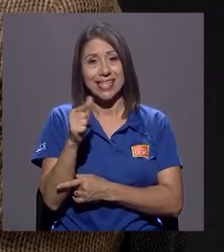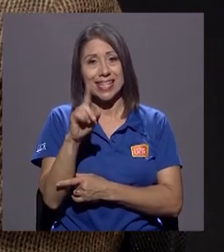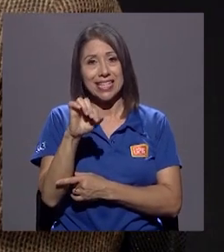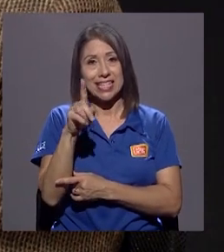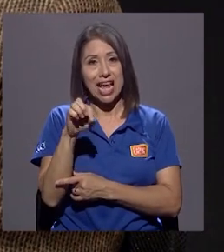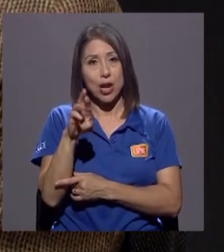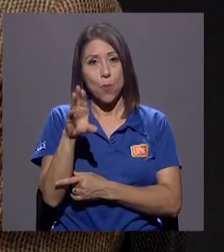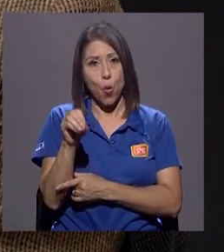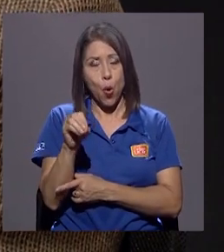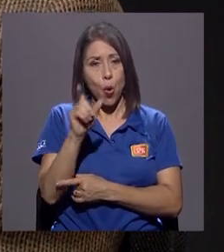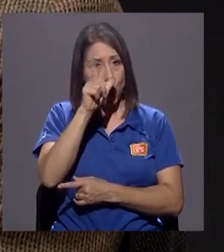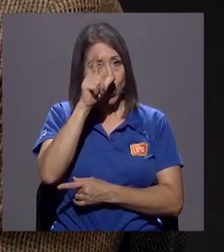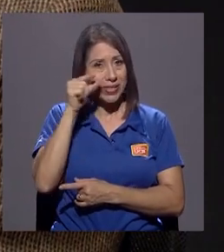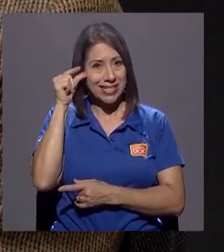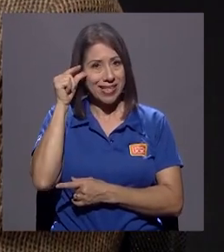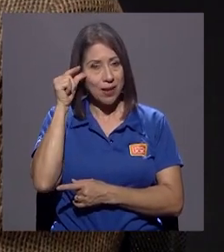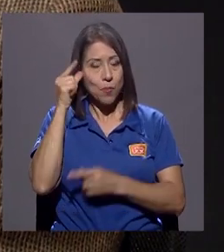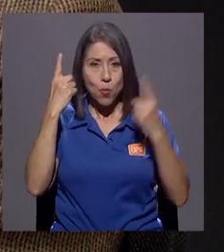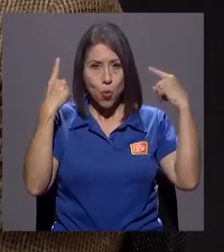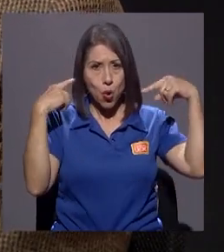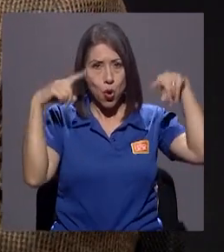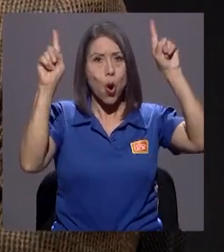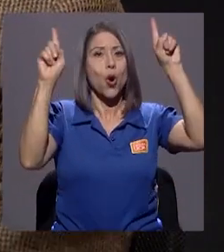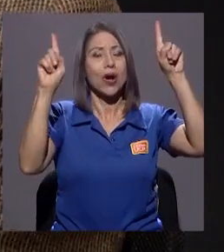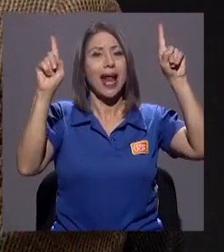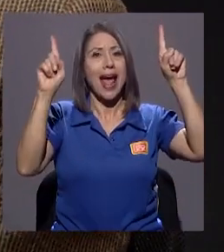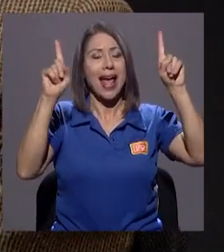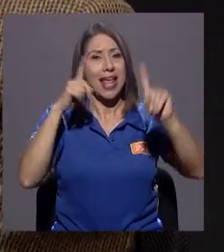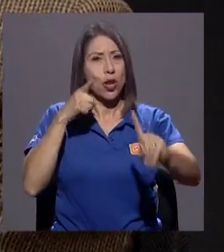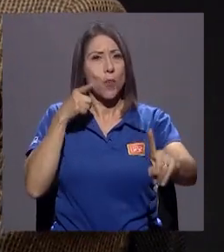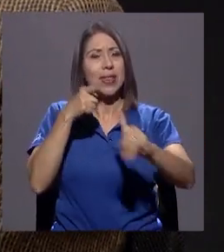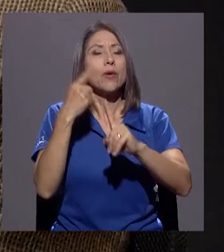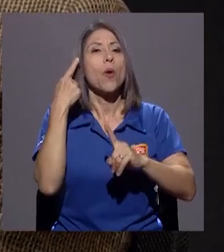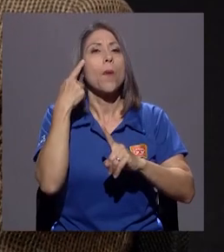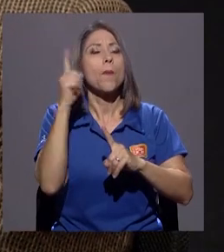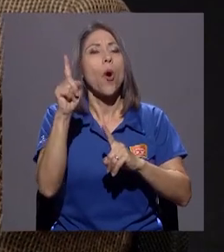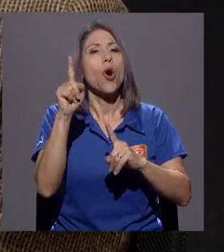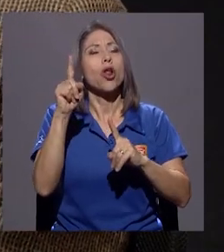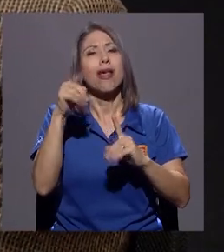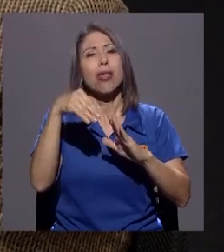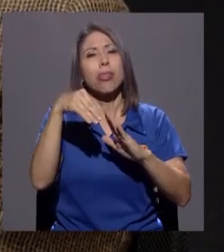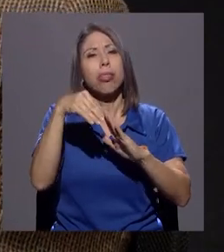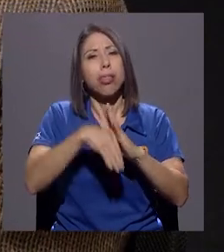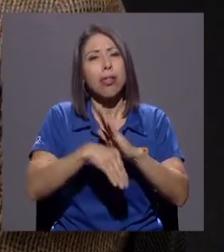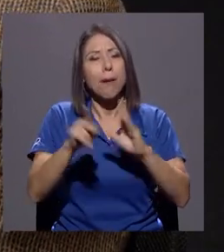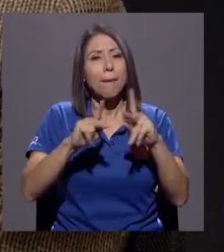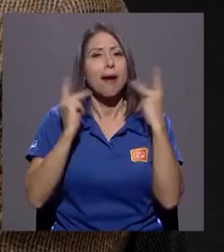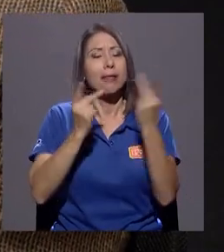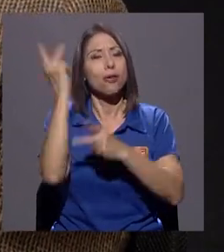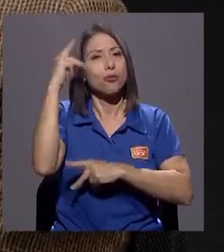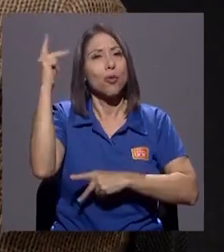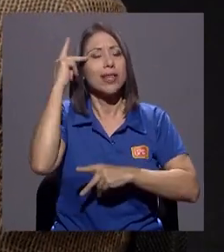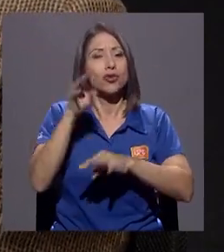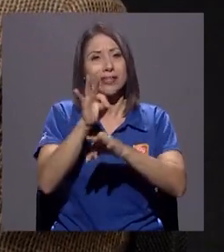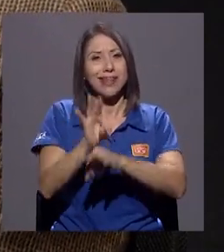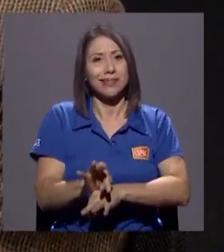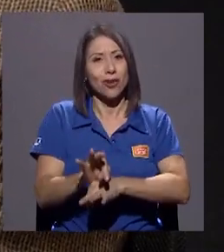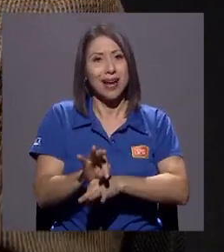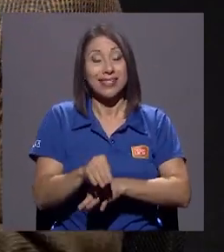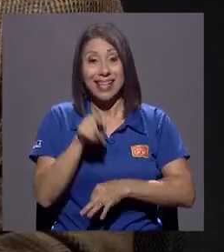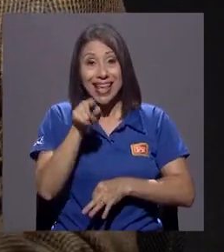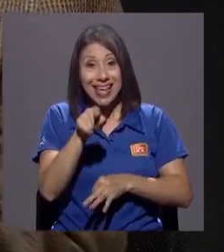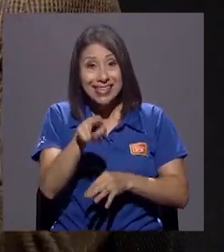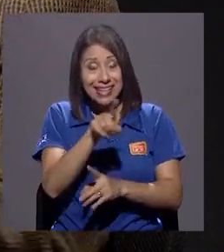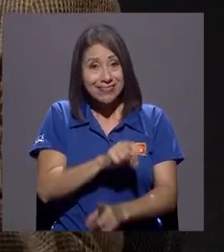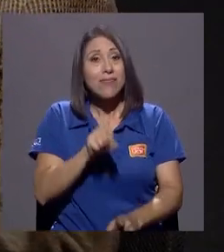ese objetivo por la descomposición de los partidos políticos tradicionales esa descomposición era